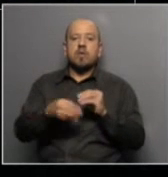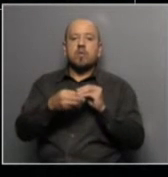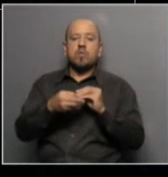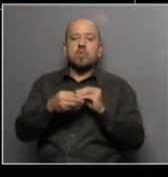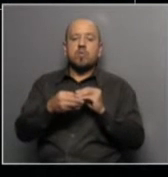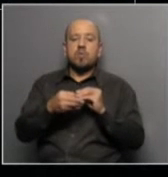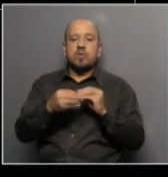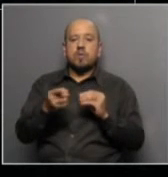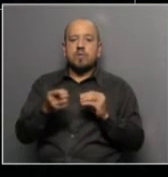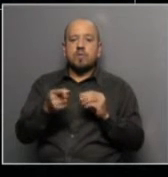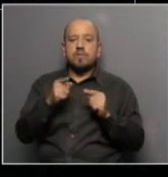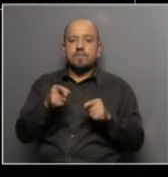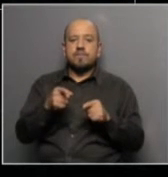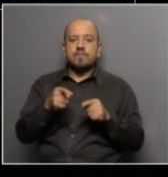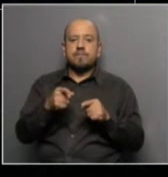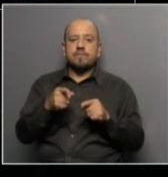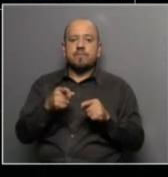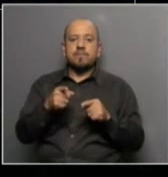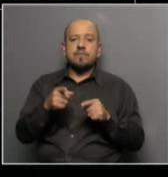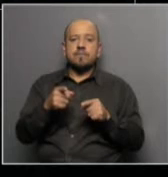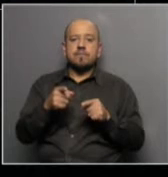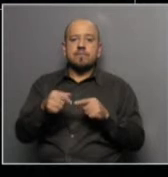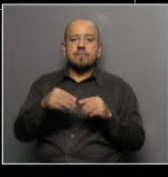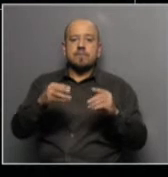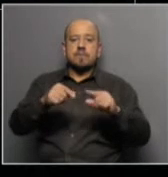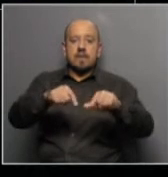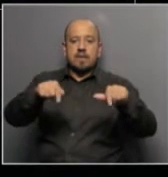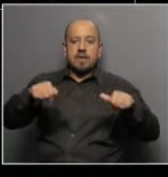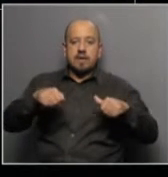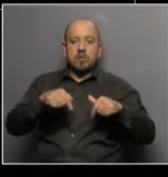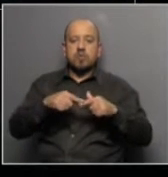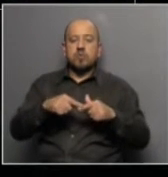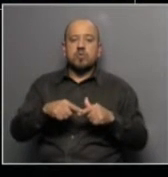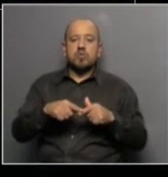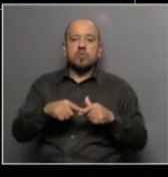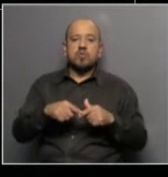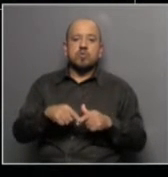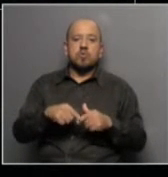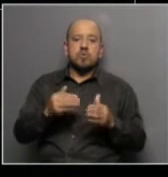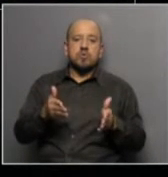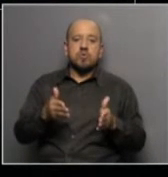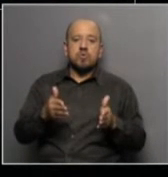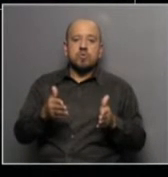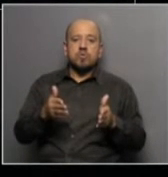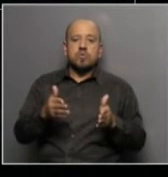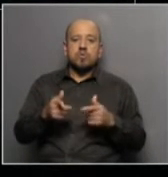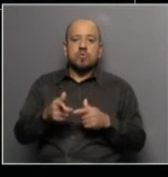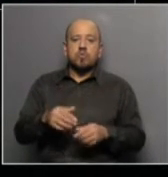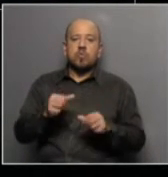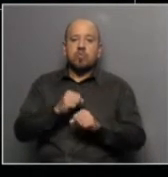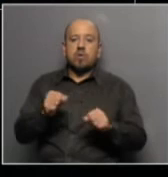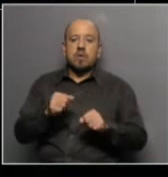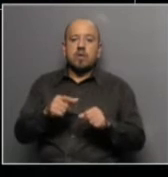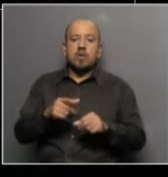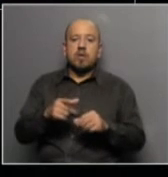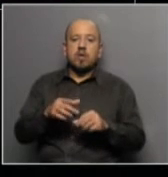incorpora en este fondo rotatorio terrenos que sean servidos o que eventualmente no tengan una